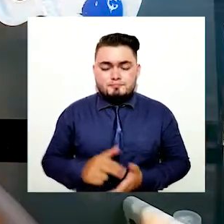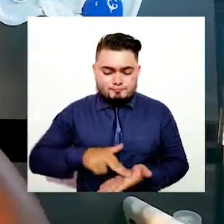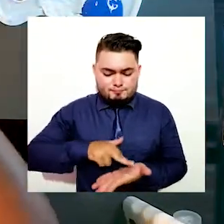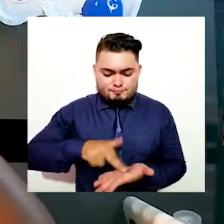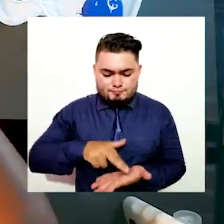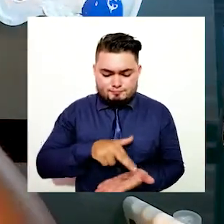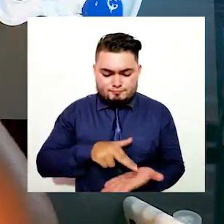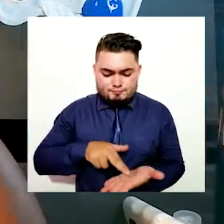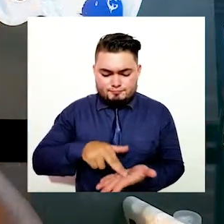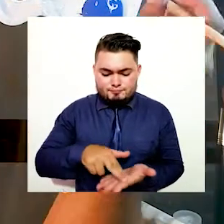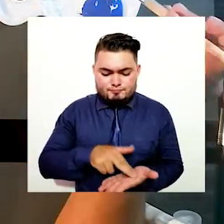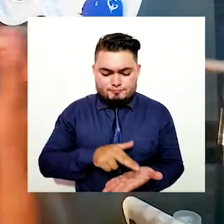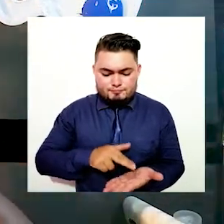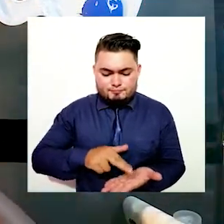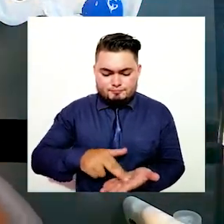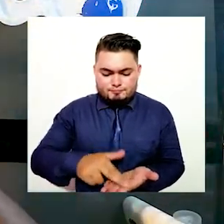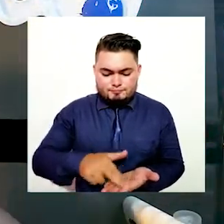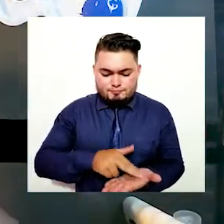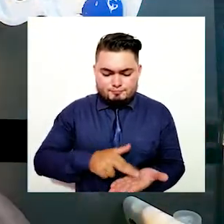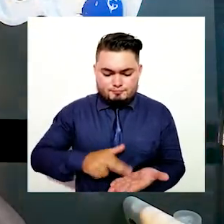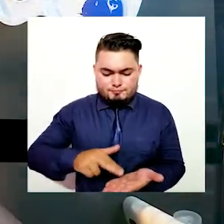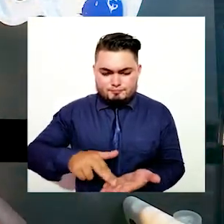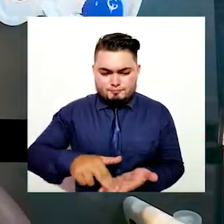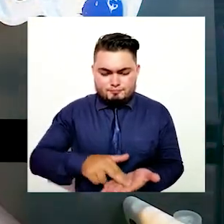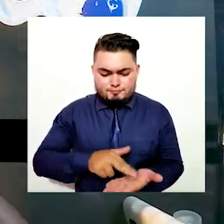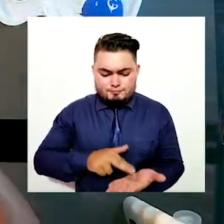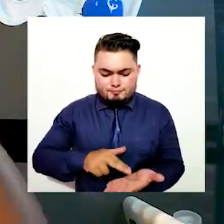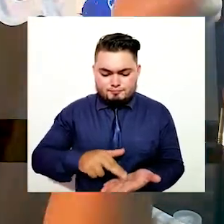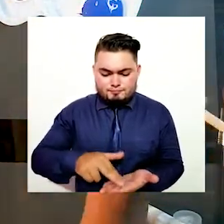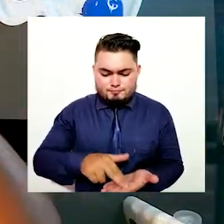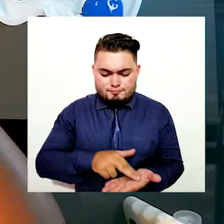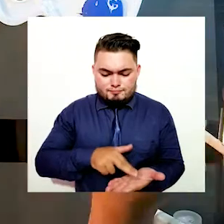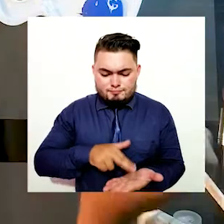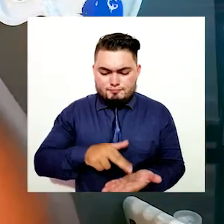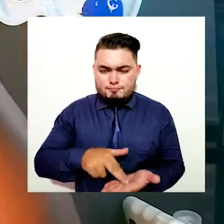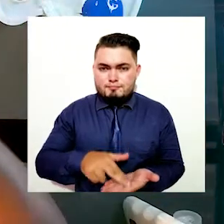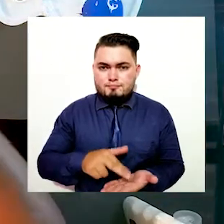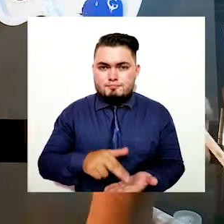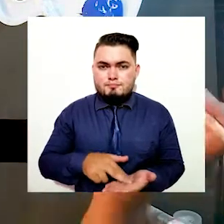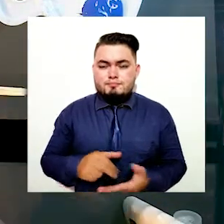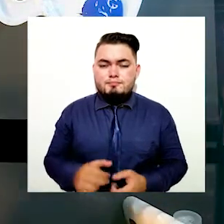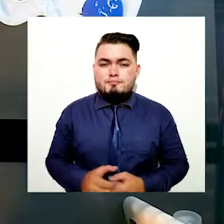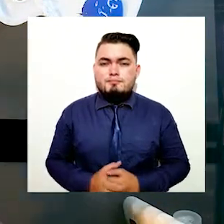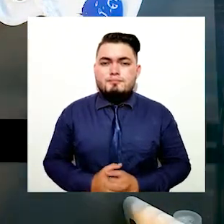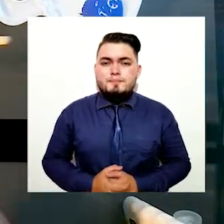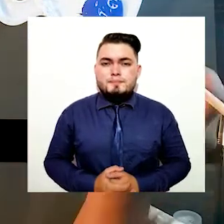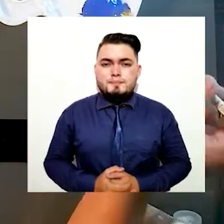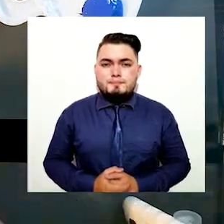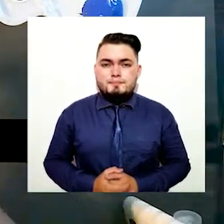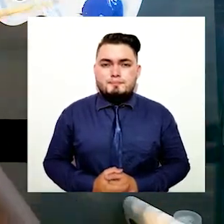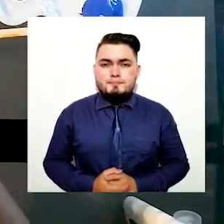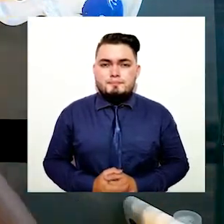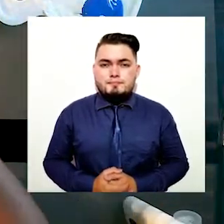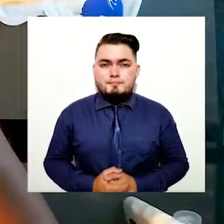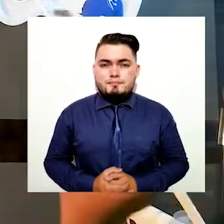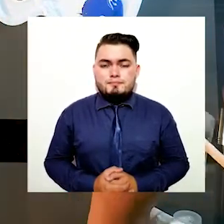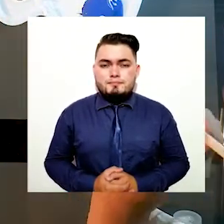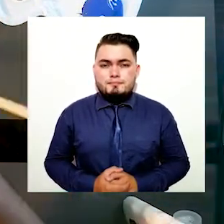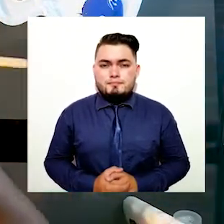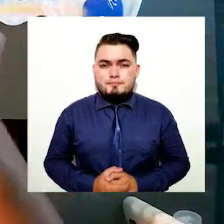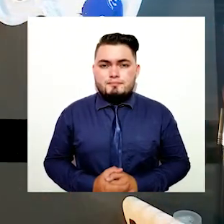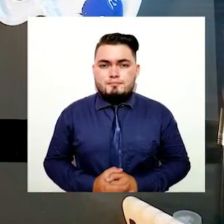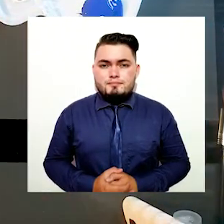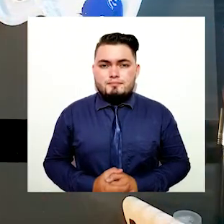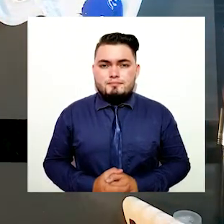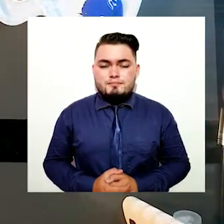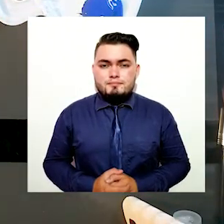o acuarelas, y ya no vamos a utilizar nuestro cepillo, sino que vamos a utilizar diferentes pinceles.